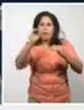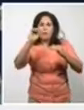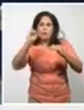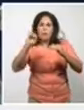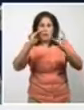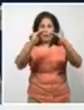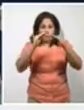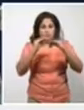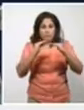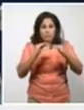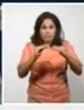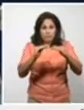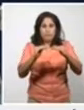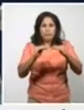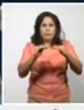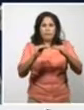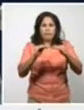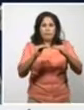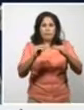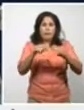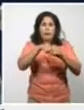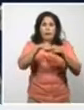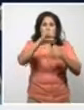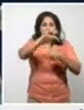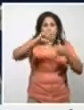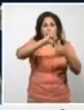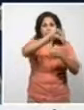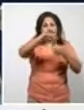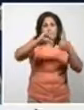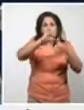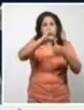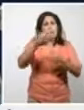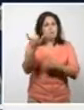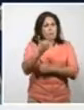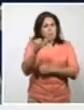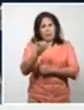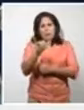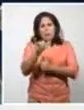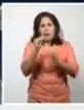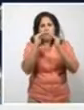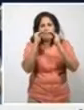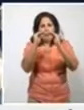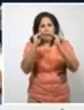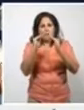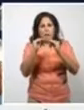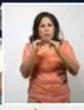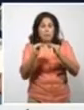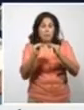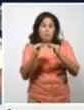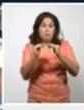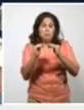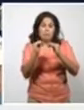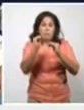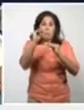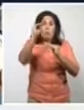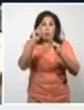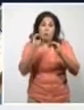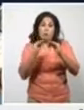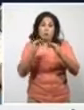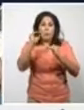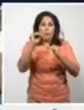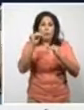y las Islas del Caribe también con tasas elevadas en comparación